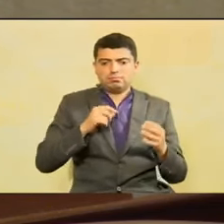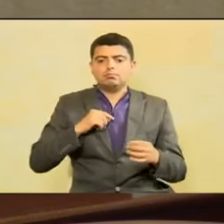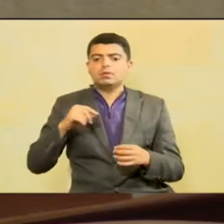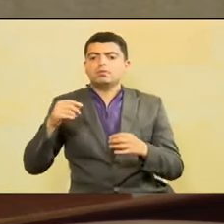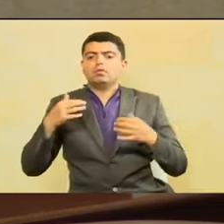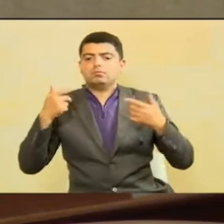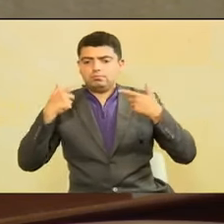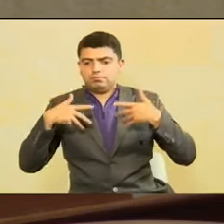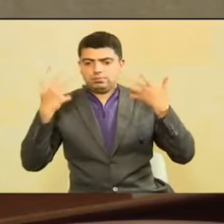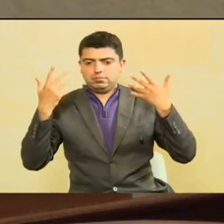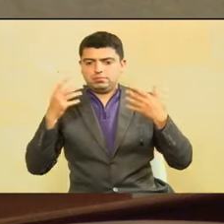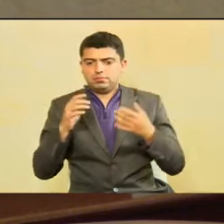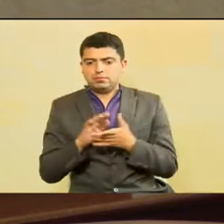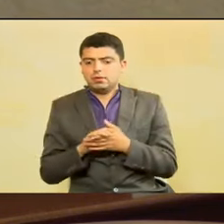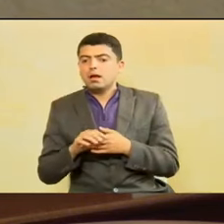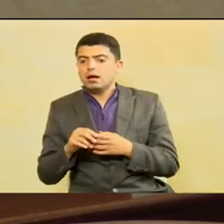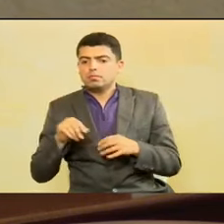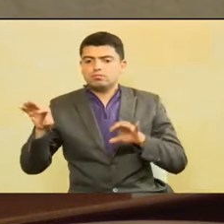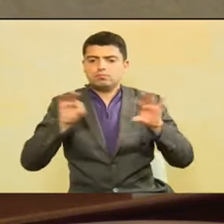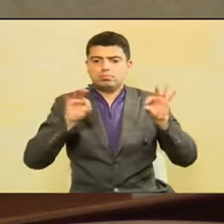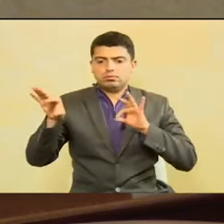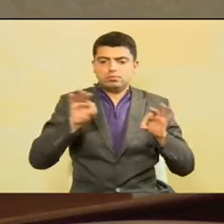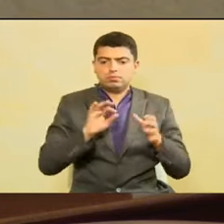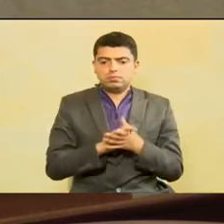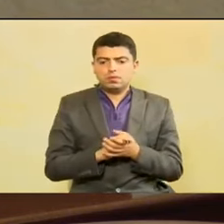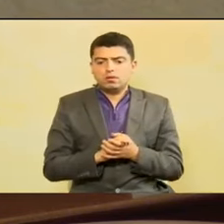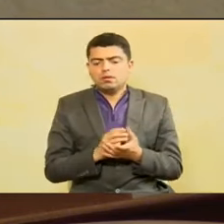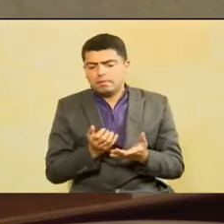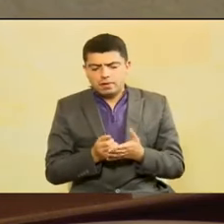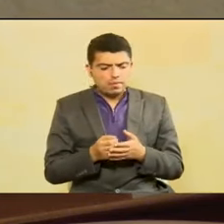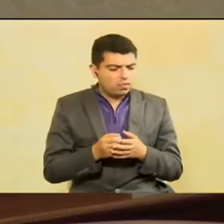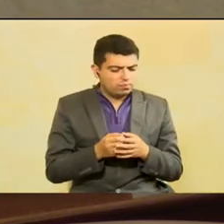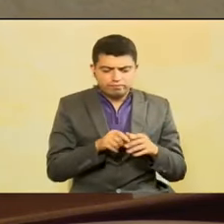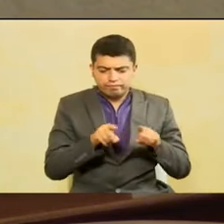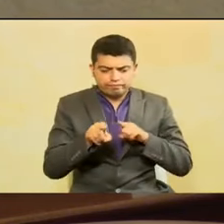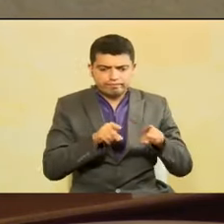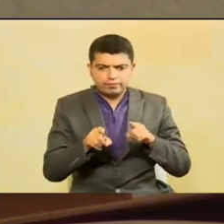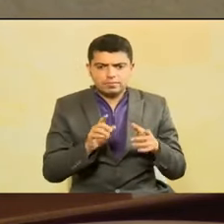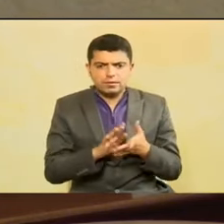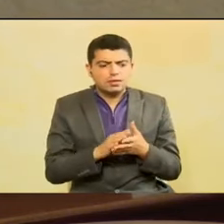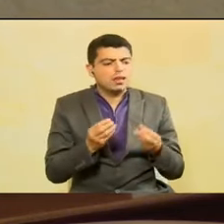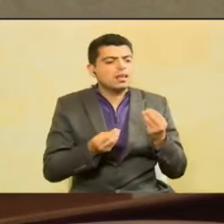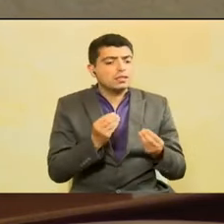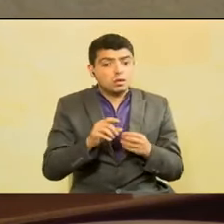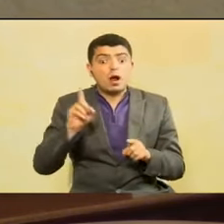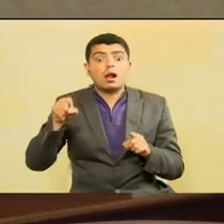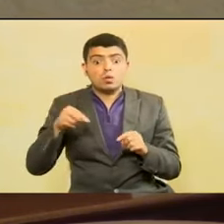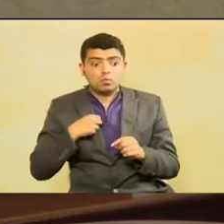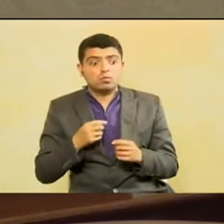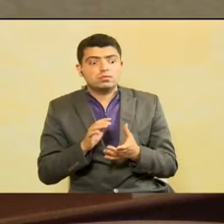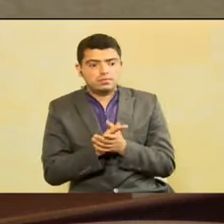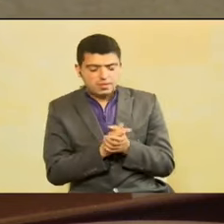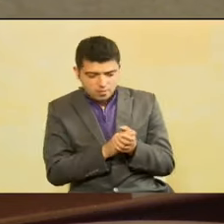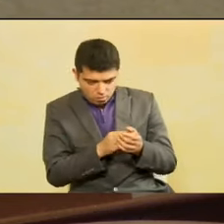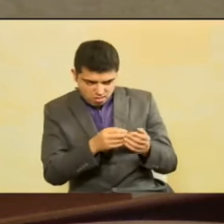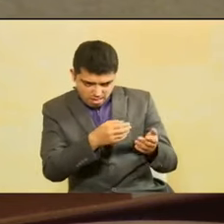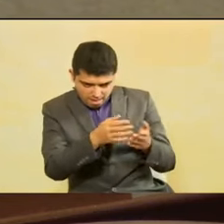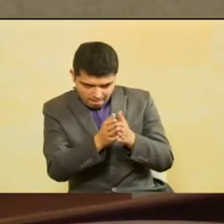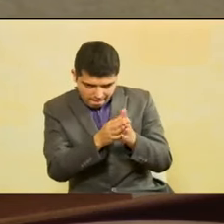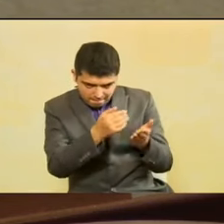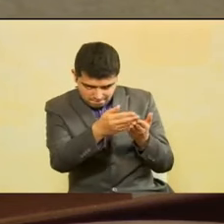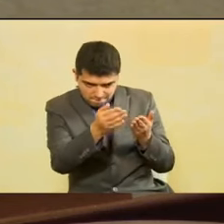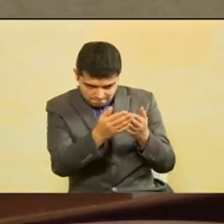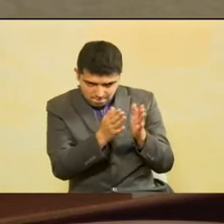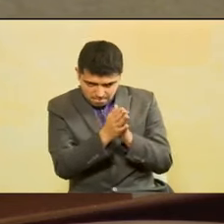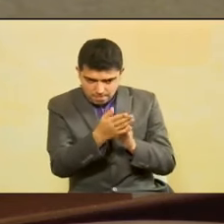los personeros a un concurso de méritos y en la mayoría de los pueblos lo que hicieron fue comprar las personerías